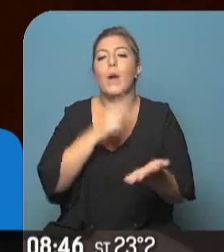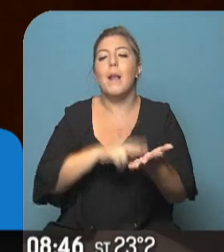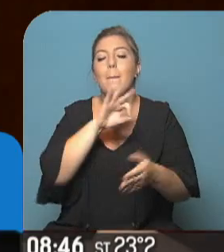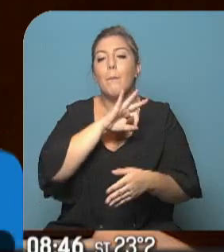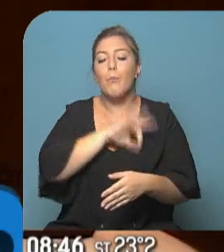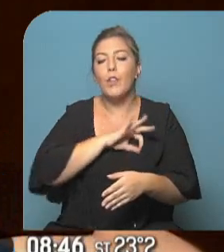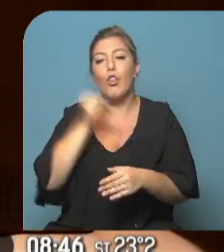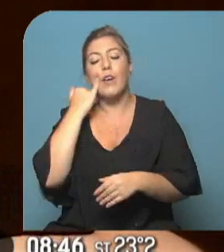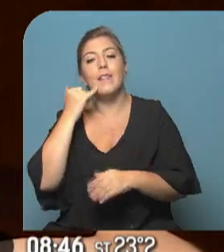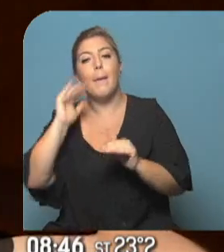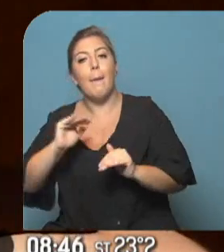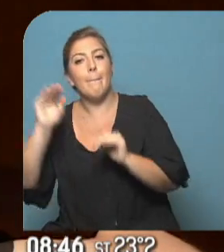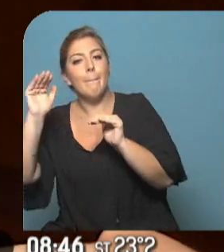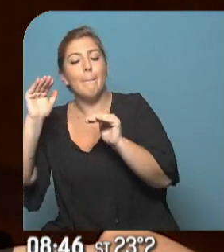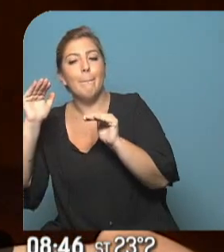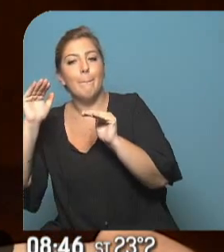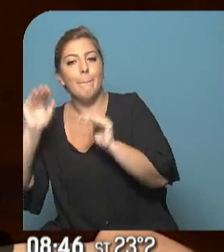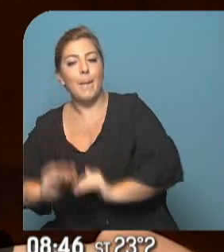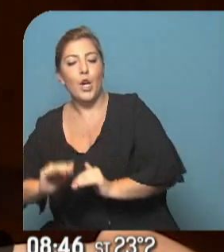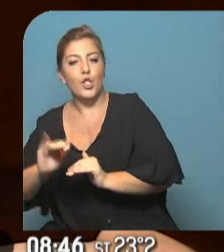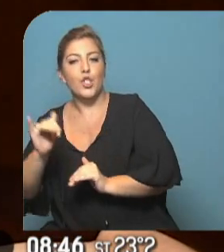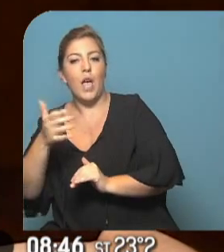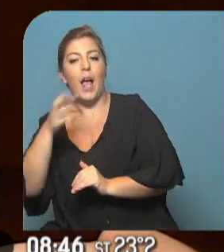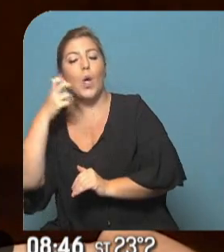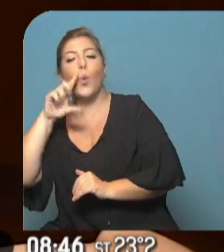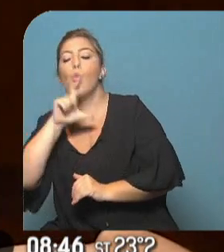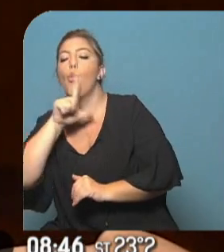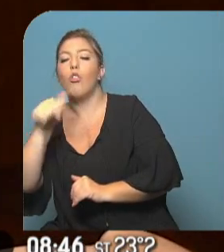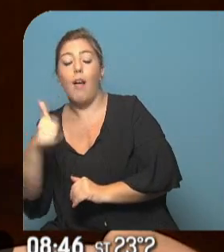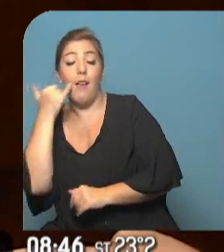o sea que esto es beneficio para los contribuyentes